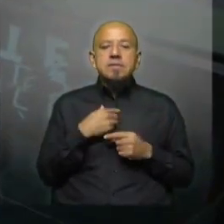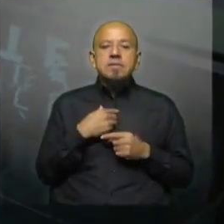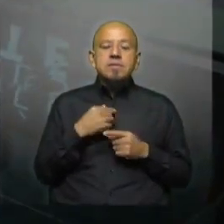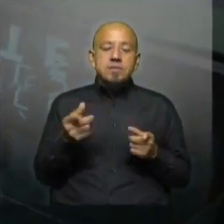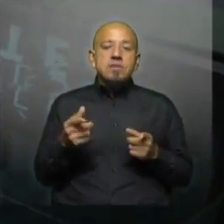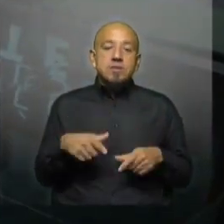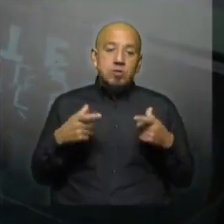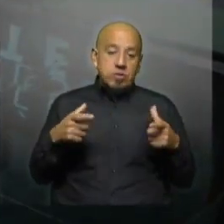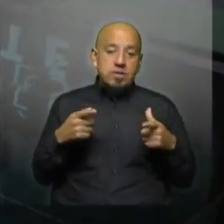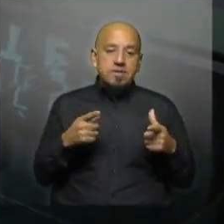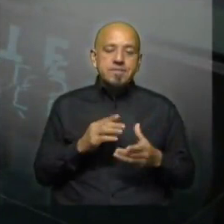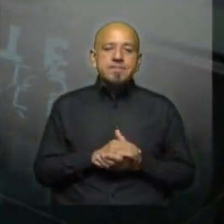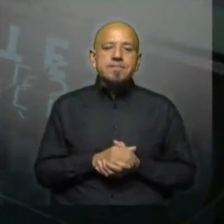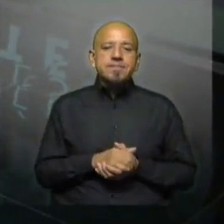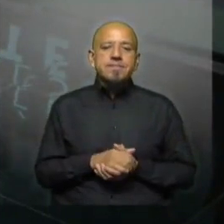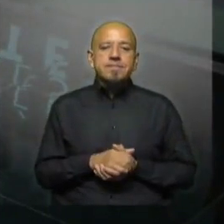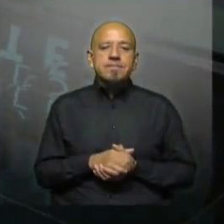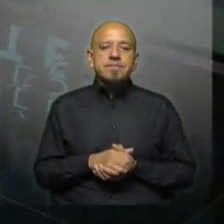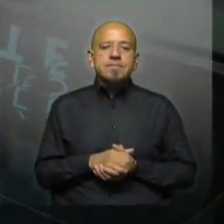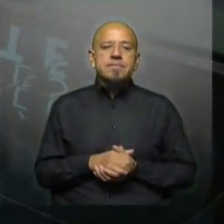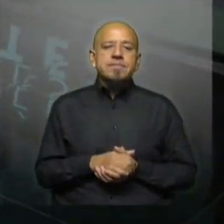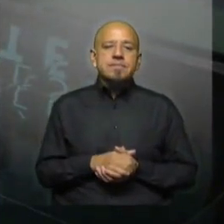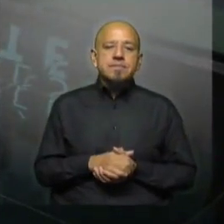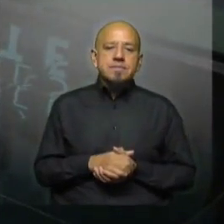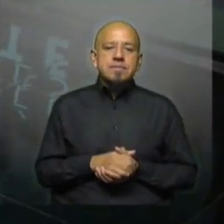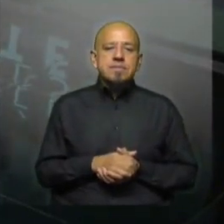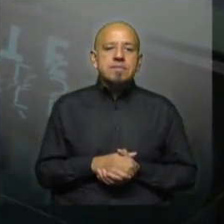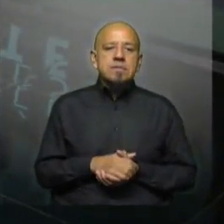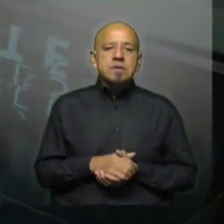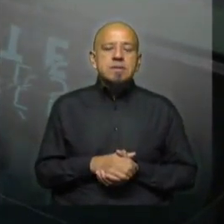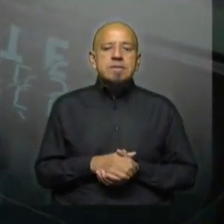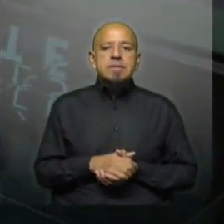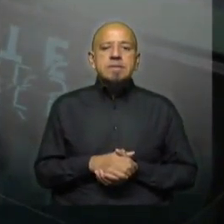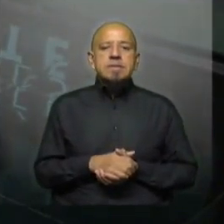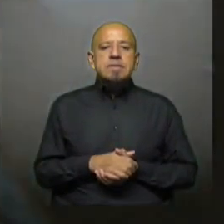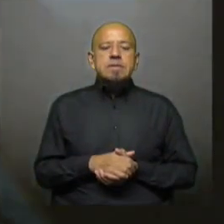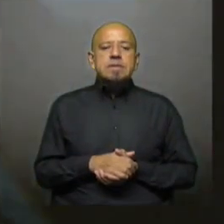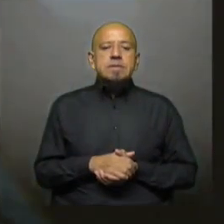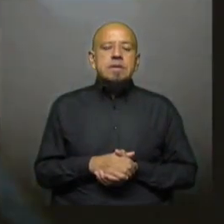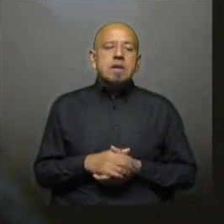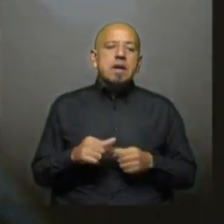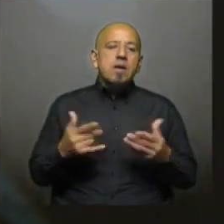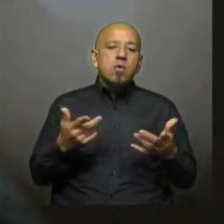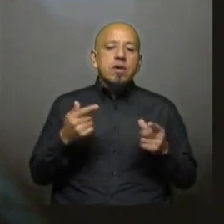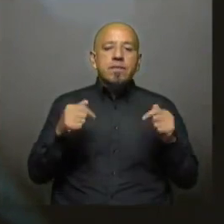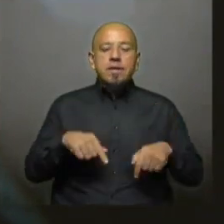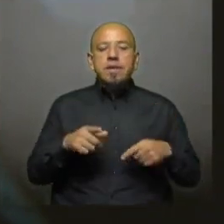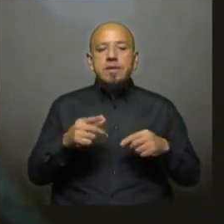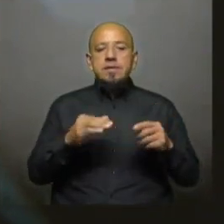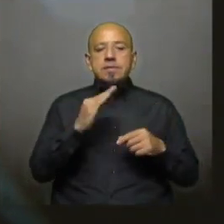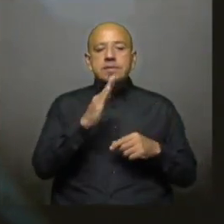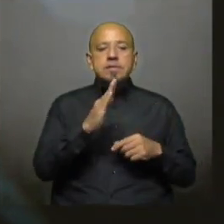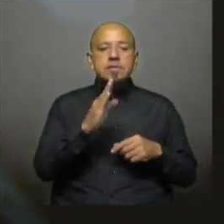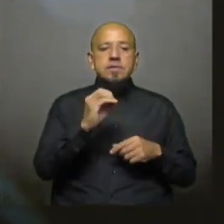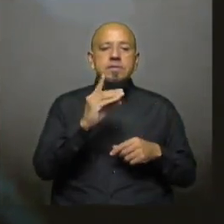impulso. Qué bien. Bien. Pero hoy viene por otra cosa. Bueno, estamos escuchando este video, estamos en nuestra sección de podcast y